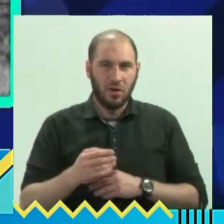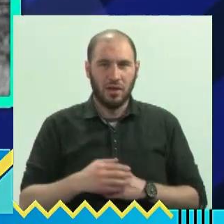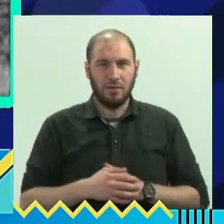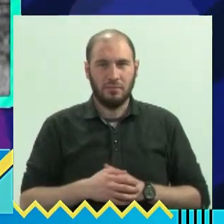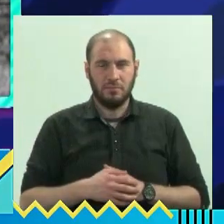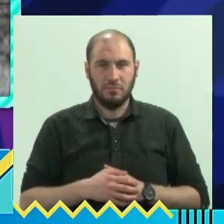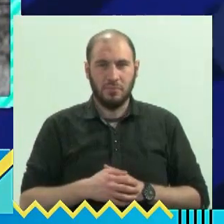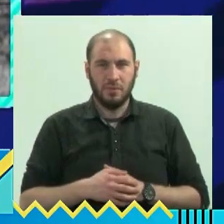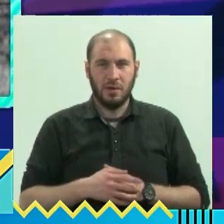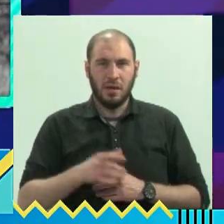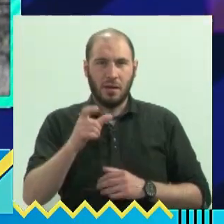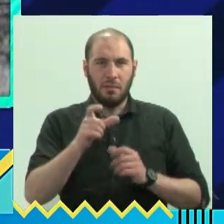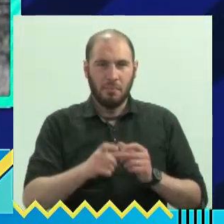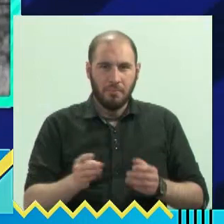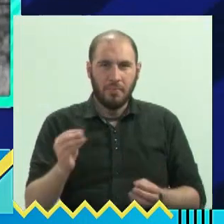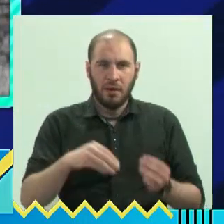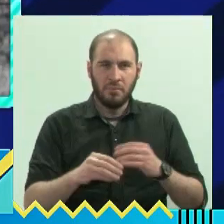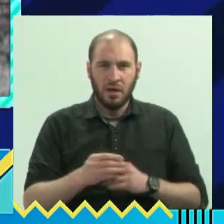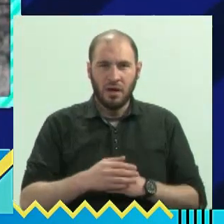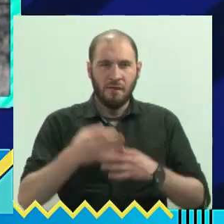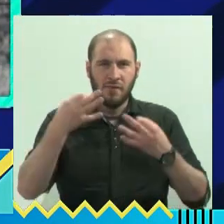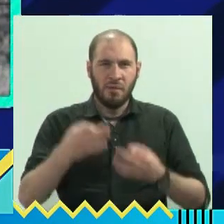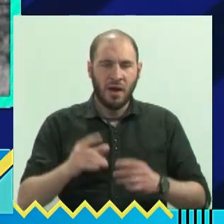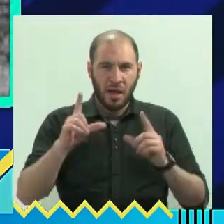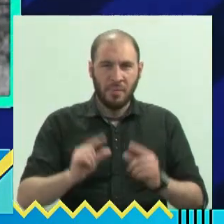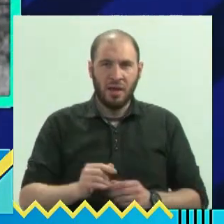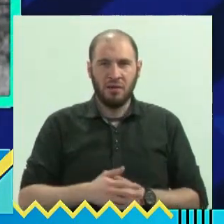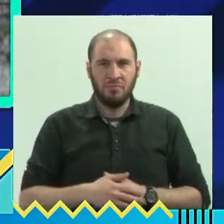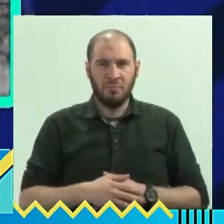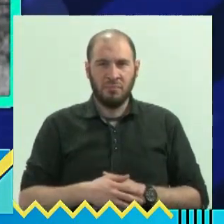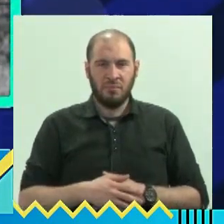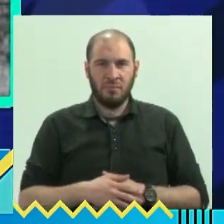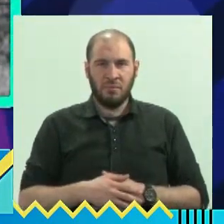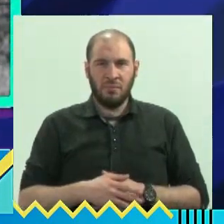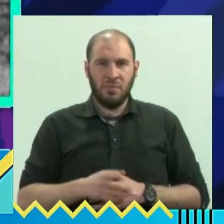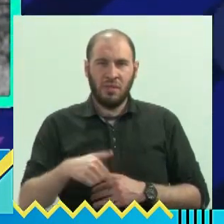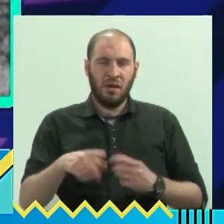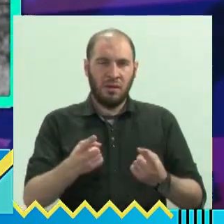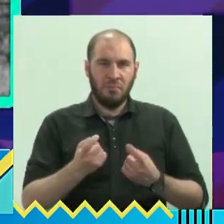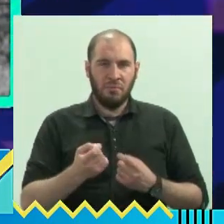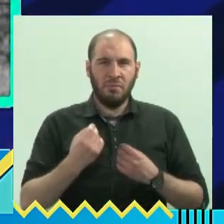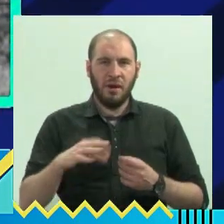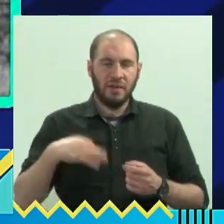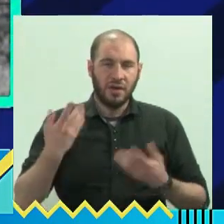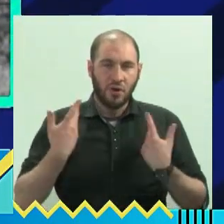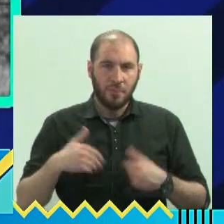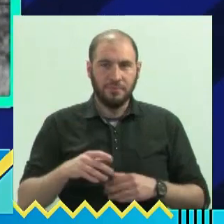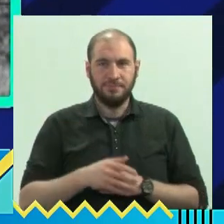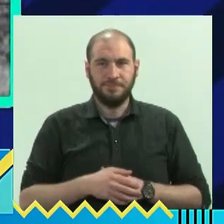explicaciones más sumarias, menos formales sobre la realidad que son necesarios para la vida cotidiana,